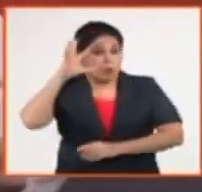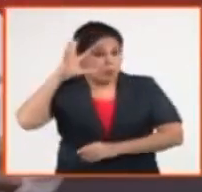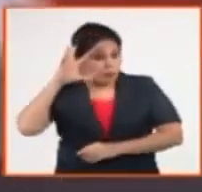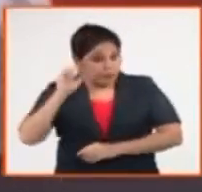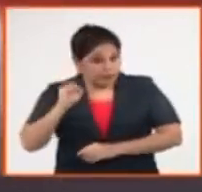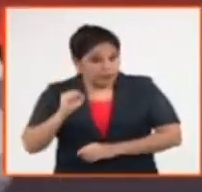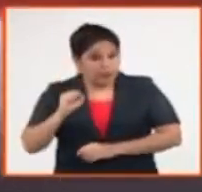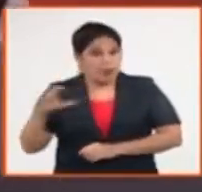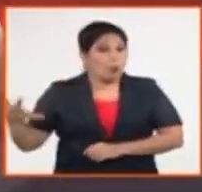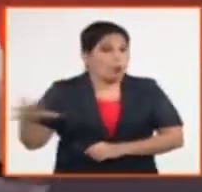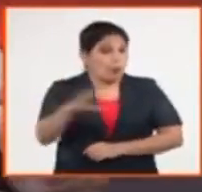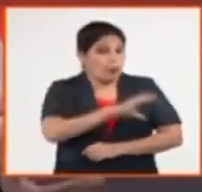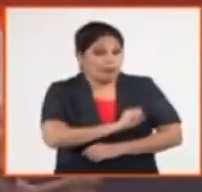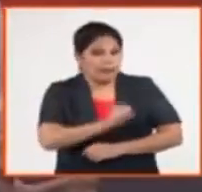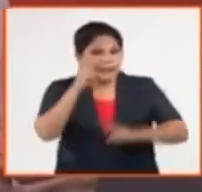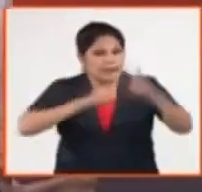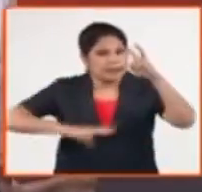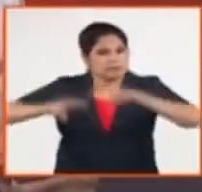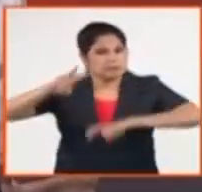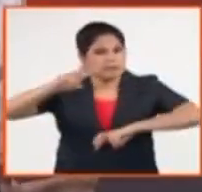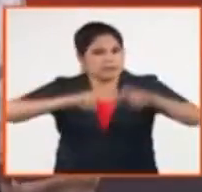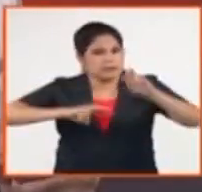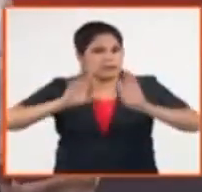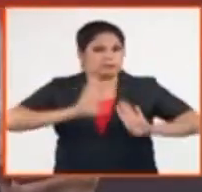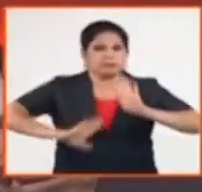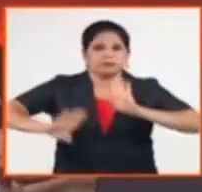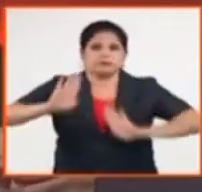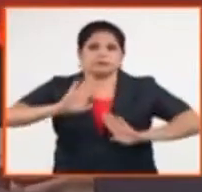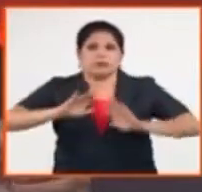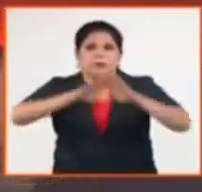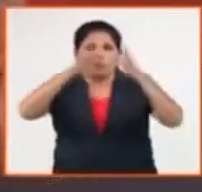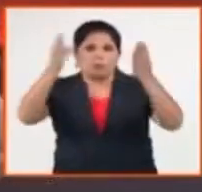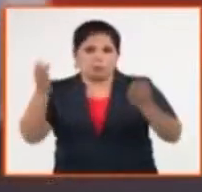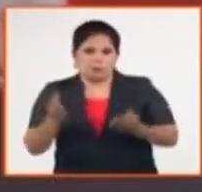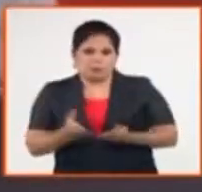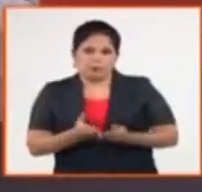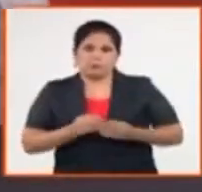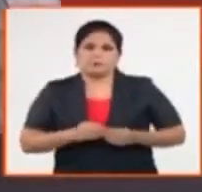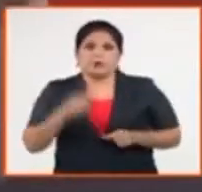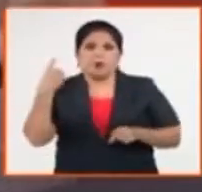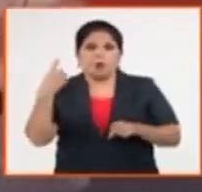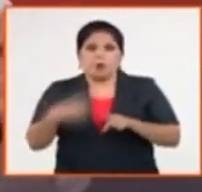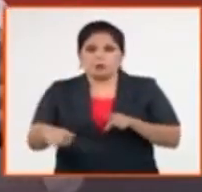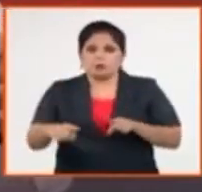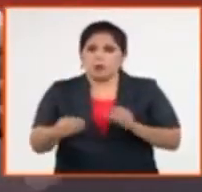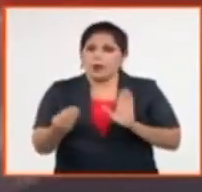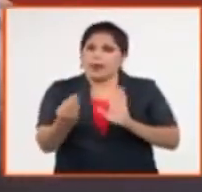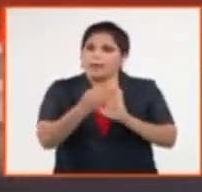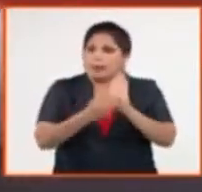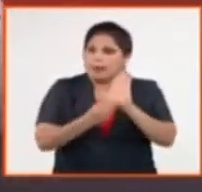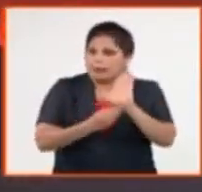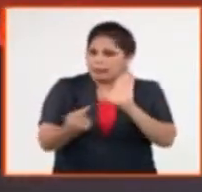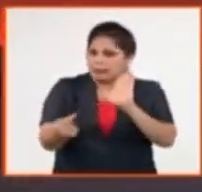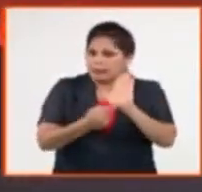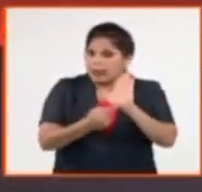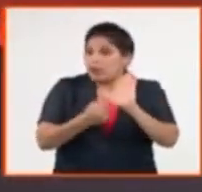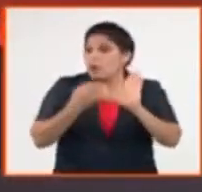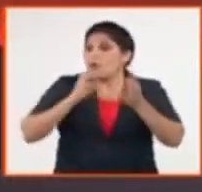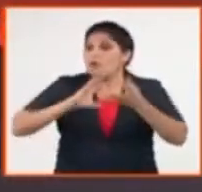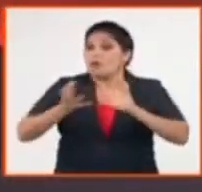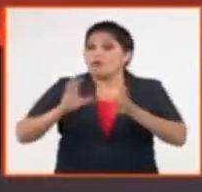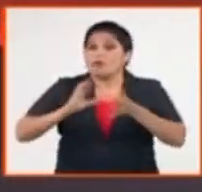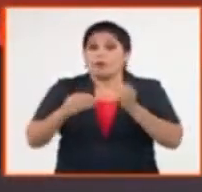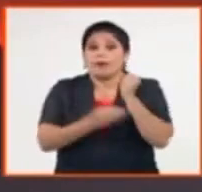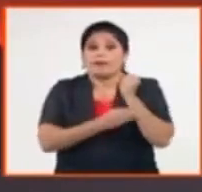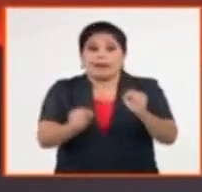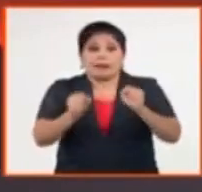completar los estudios de efectividad de las vacunas en el mundo real. Debemos implementar una estrategia de refuerzo